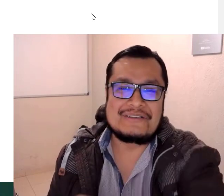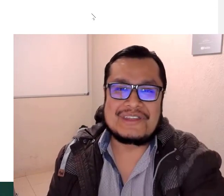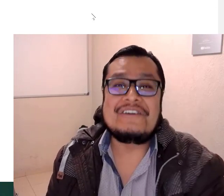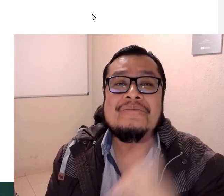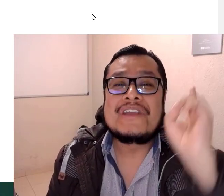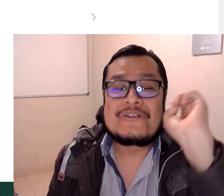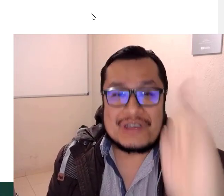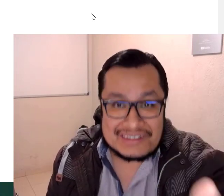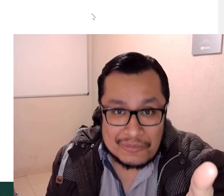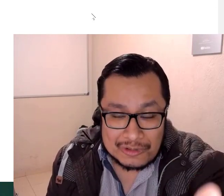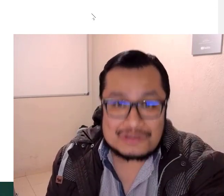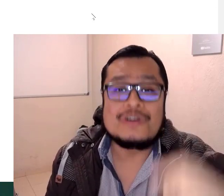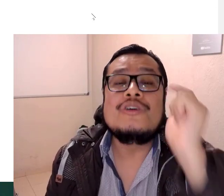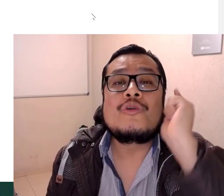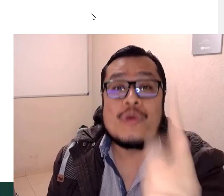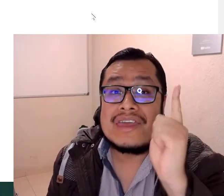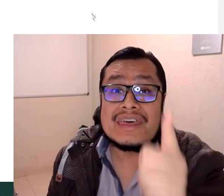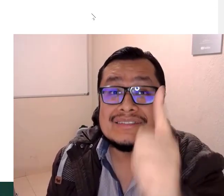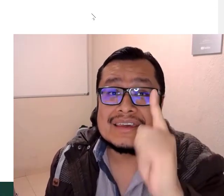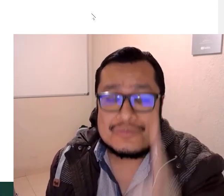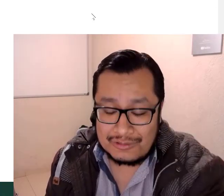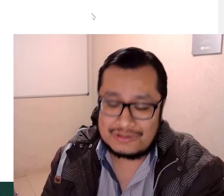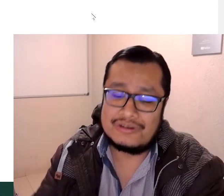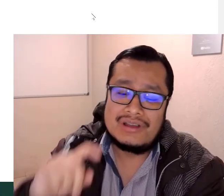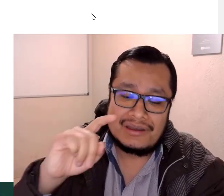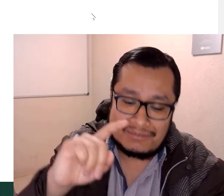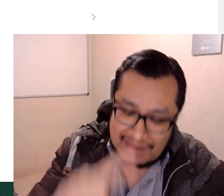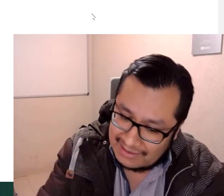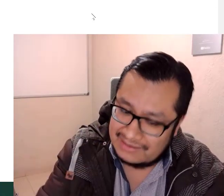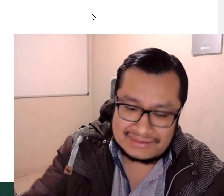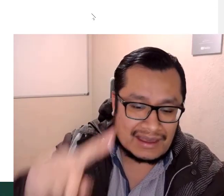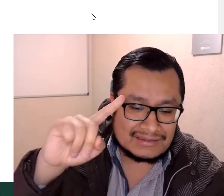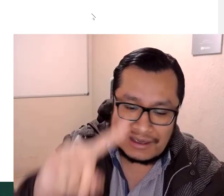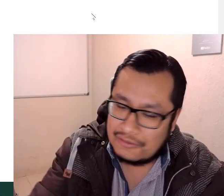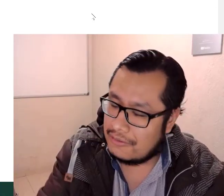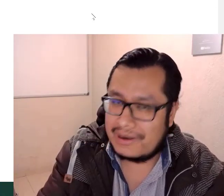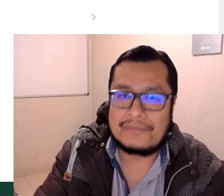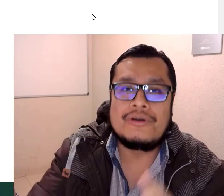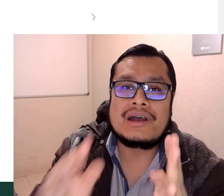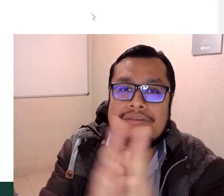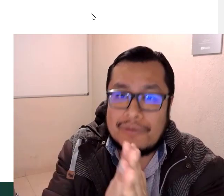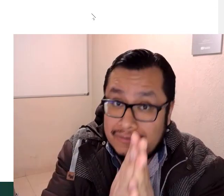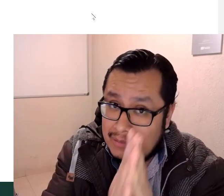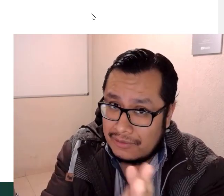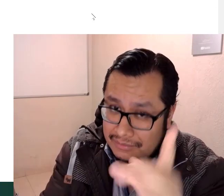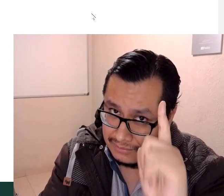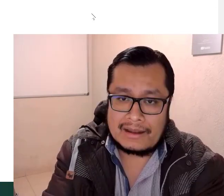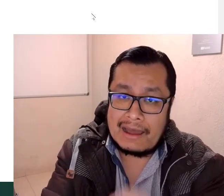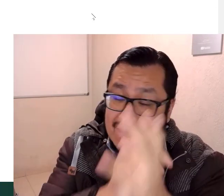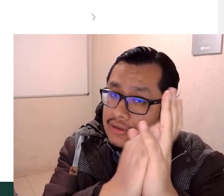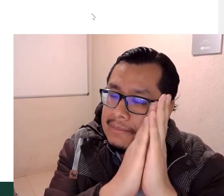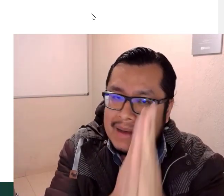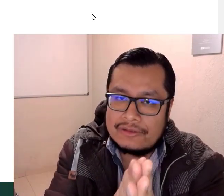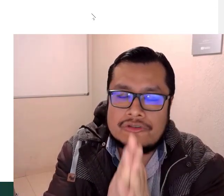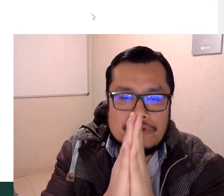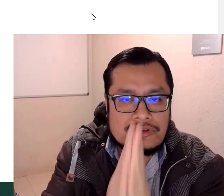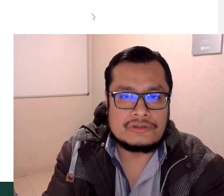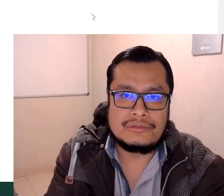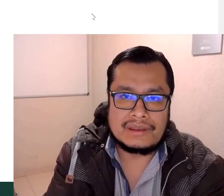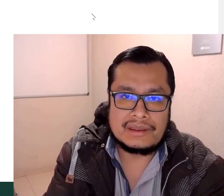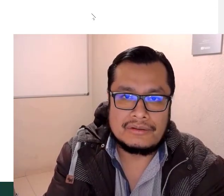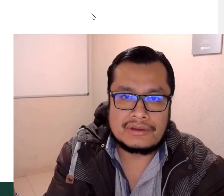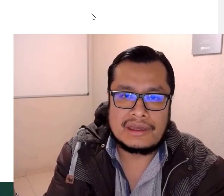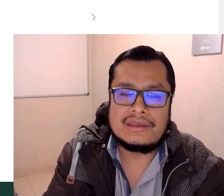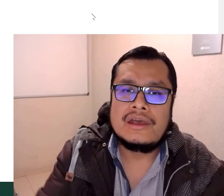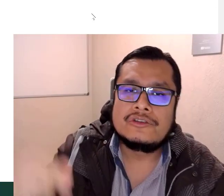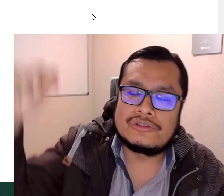los digo con el vídeo cuídense mucho cuídense mucho sana distancia cubrebocas por favor lavado de manos no